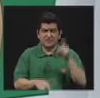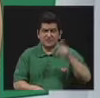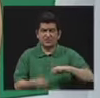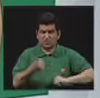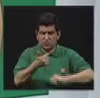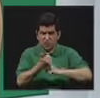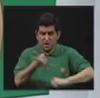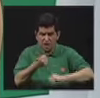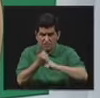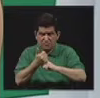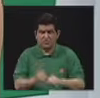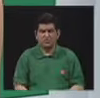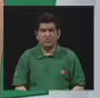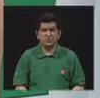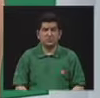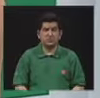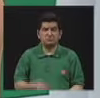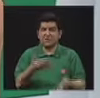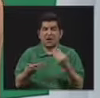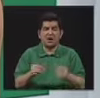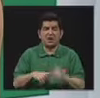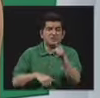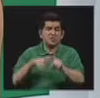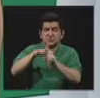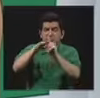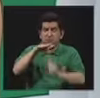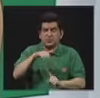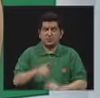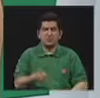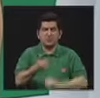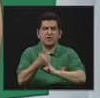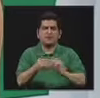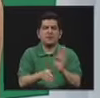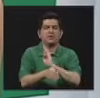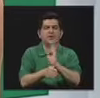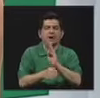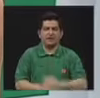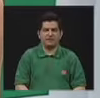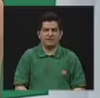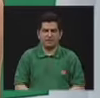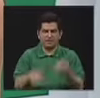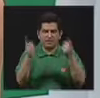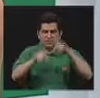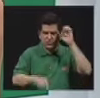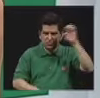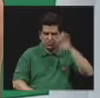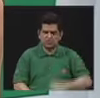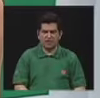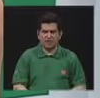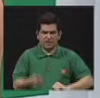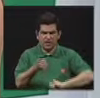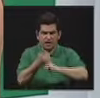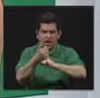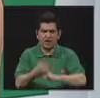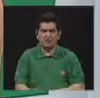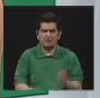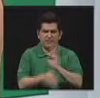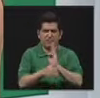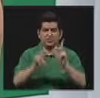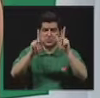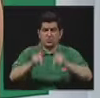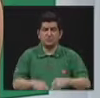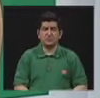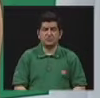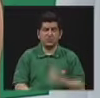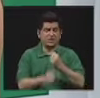sectores necesitan el apoyo, prácticamente desaparecen y se apoya a la banca. Lo que pasa en Europa apoyando y financiando a los bancos